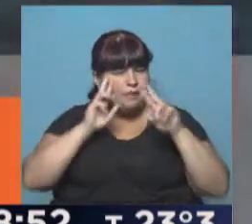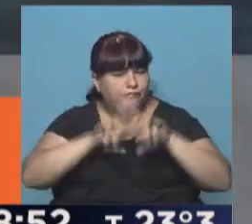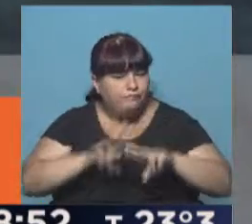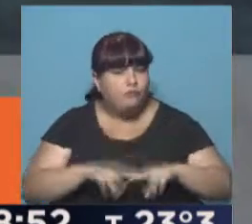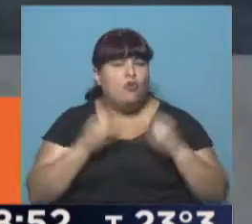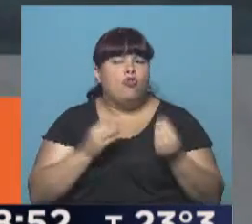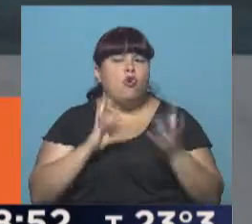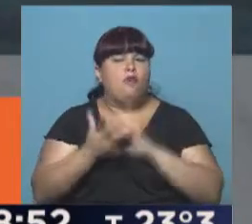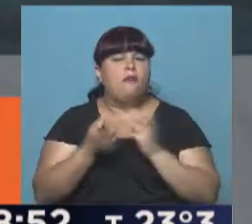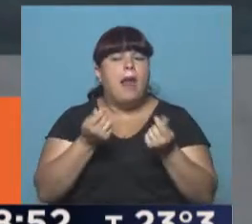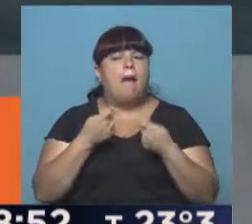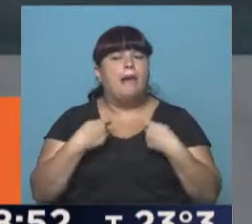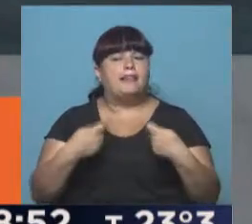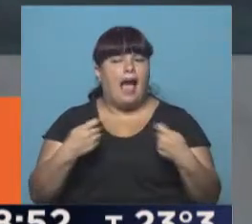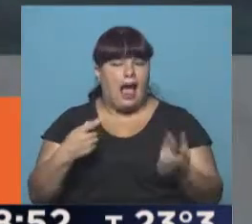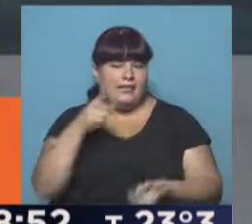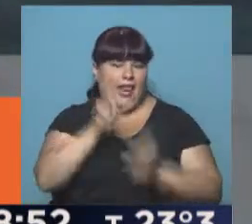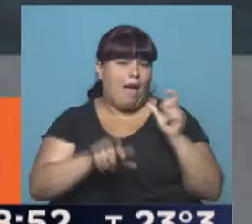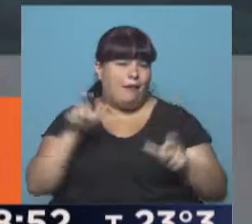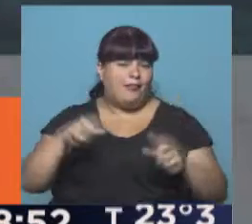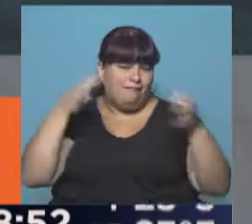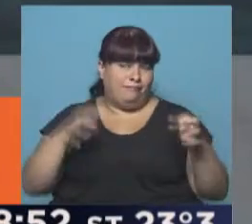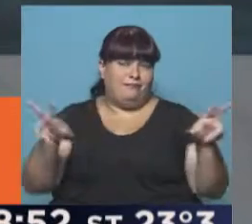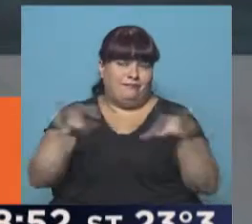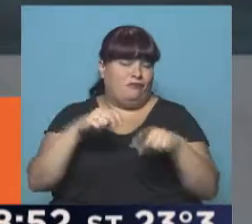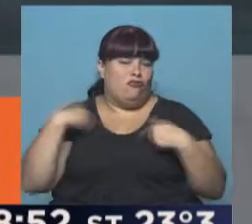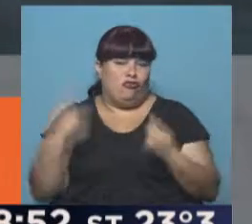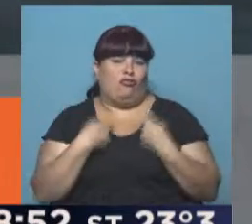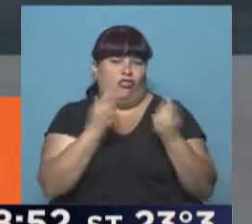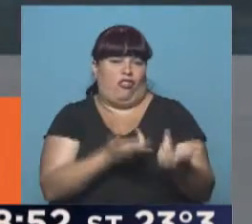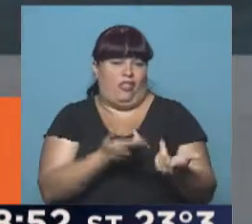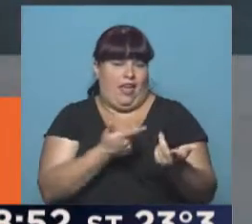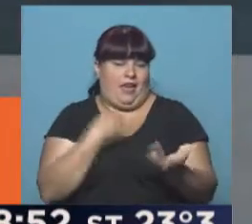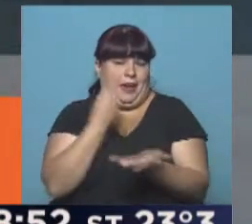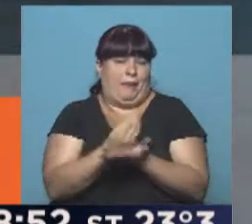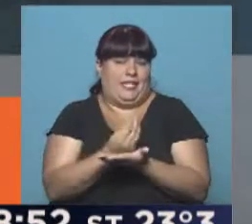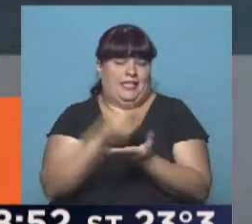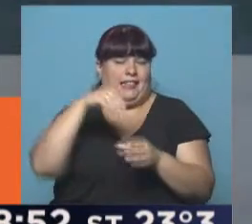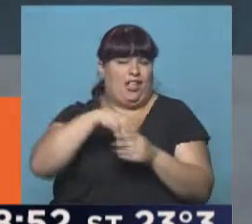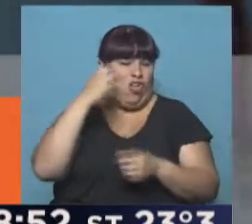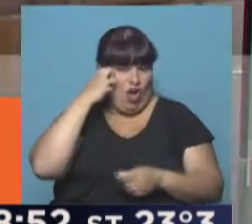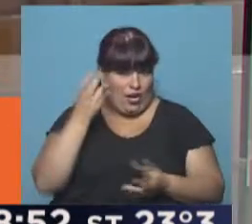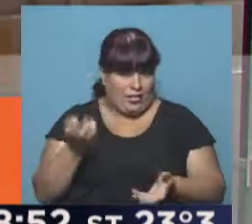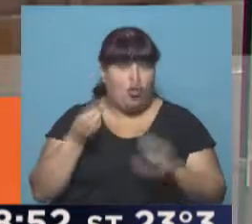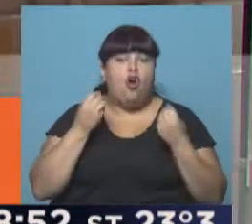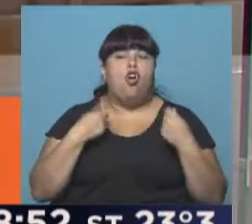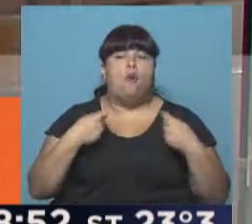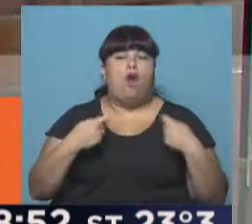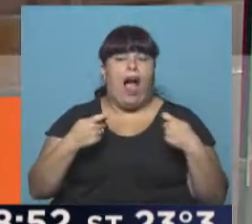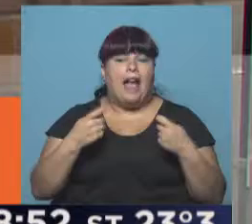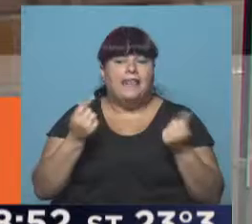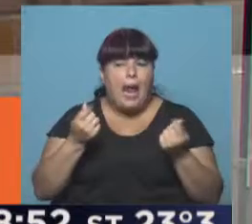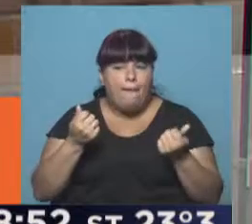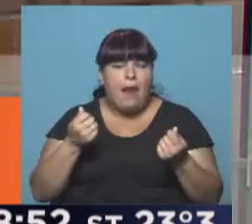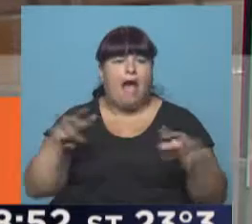cómo se está utilizando el dinero de la gente que en definitiva es lo que nosotros representamos en el congreso cómo se está gastando cada